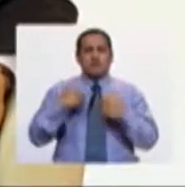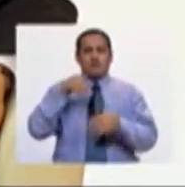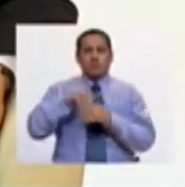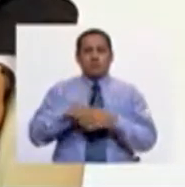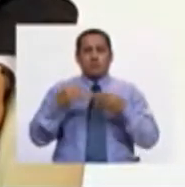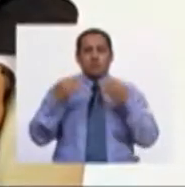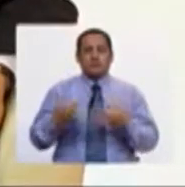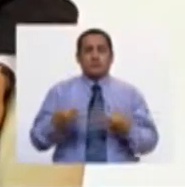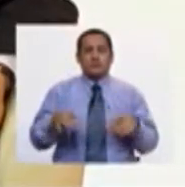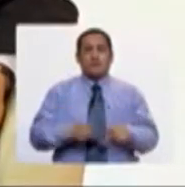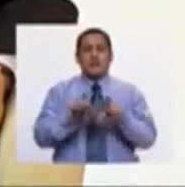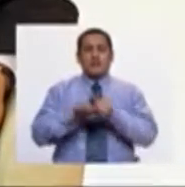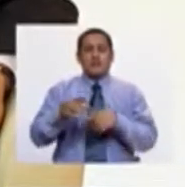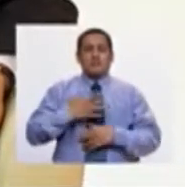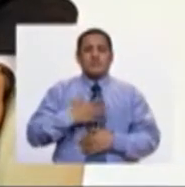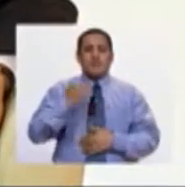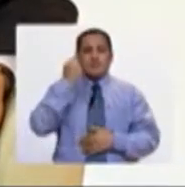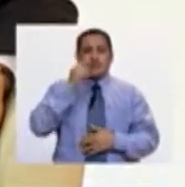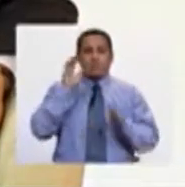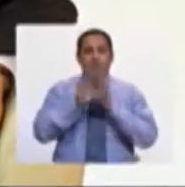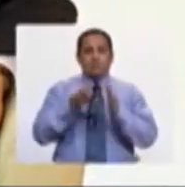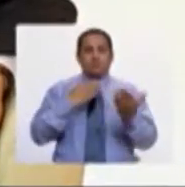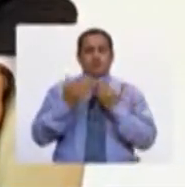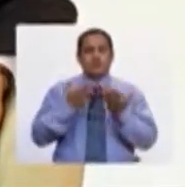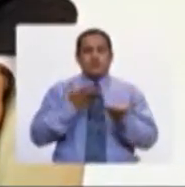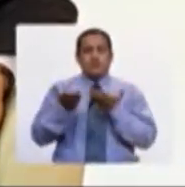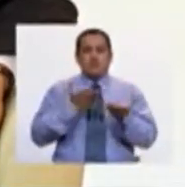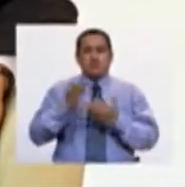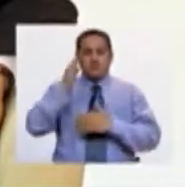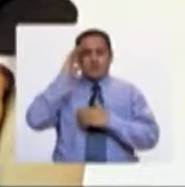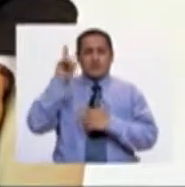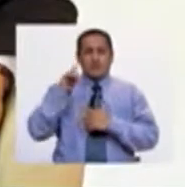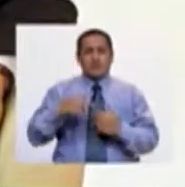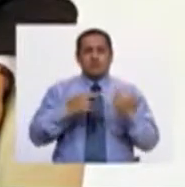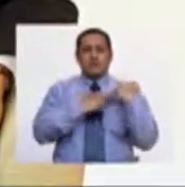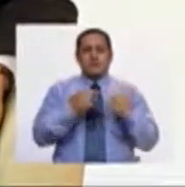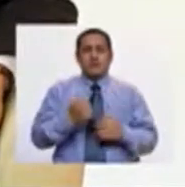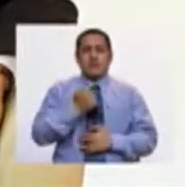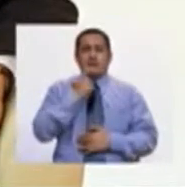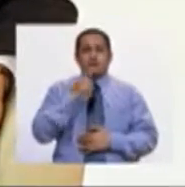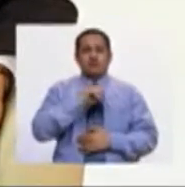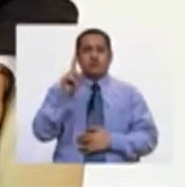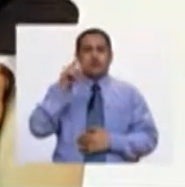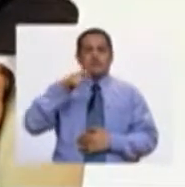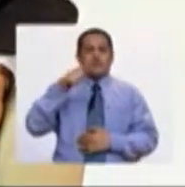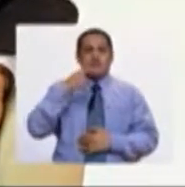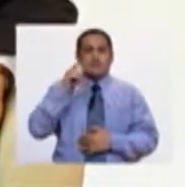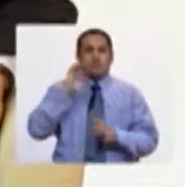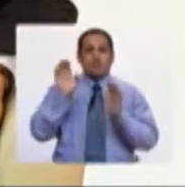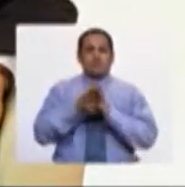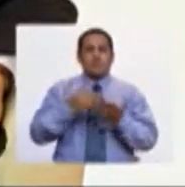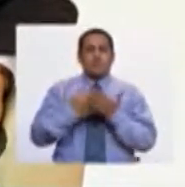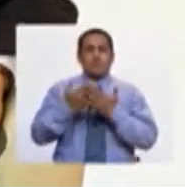votos necesarios. A mi juicio, el modelo de un servicio militar obligatorio no tiene sustento